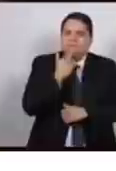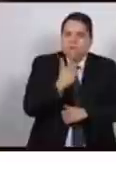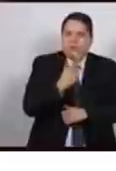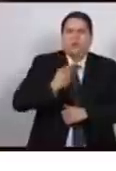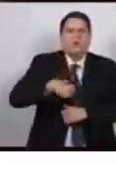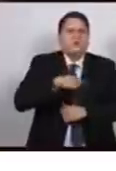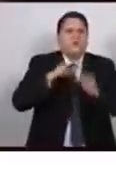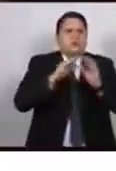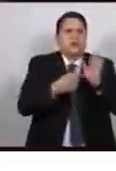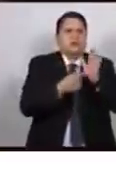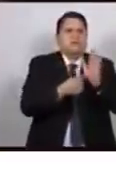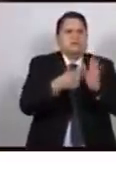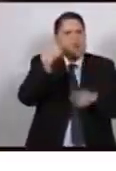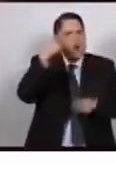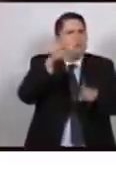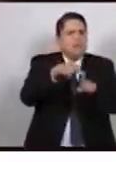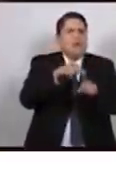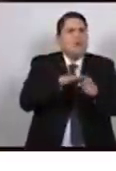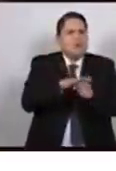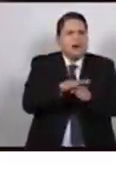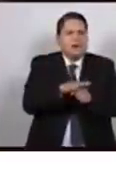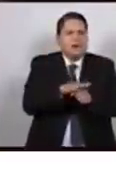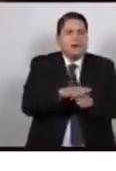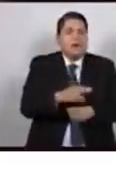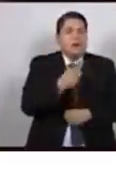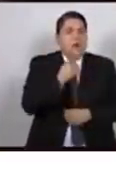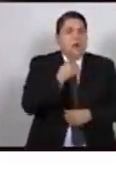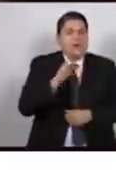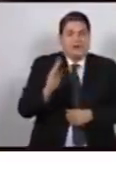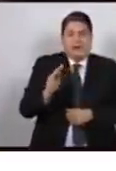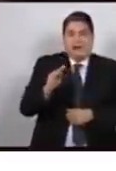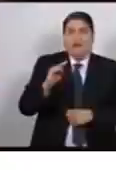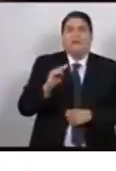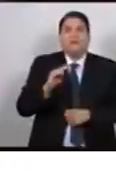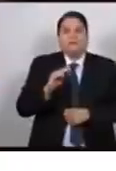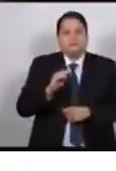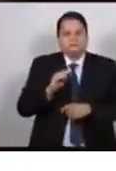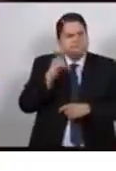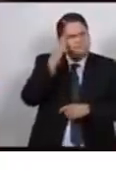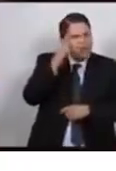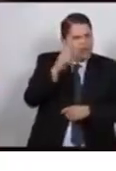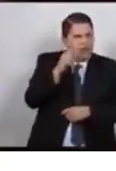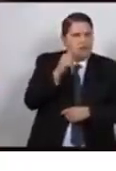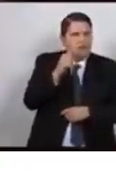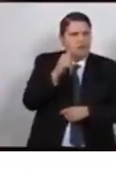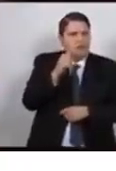principio. La regulación del cannabis será recuperar la paz o no será.